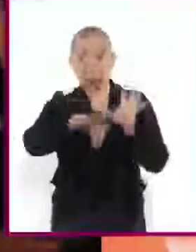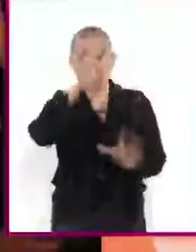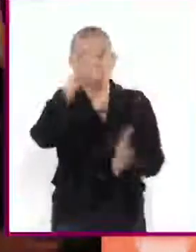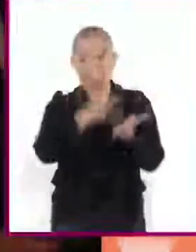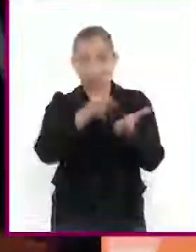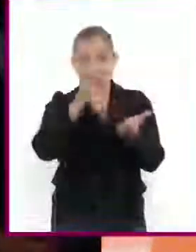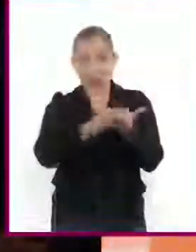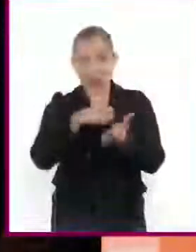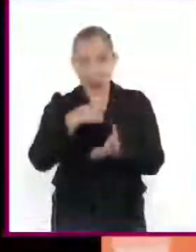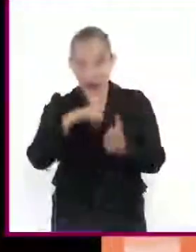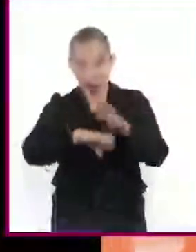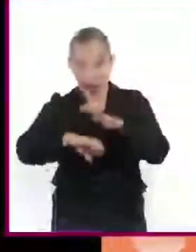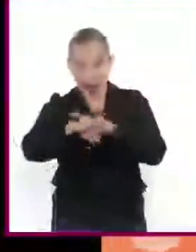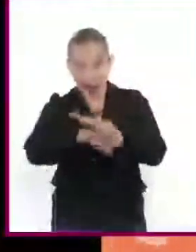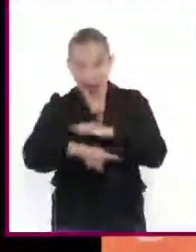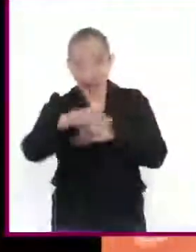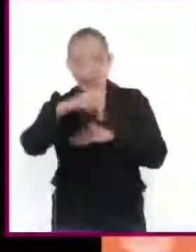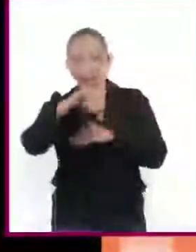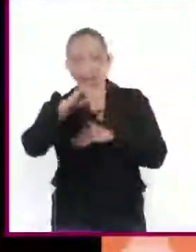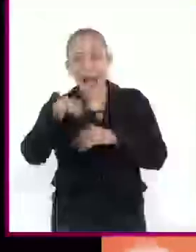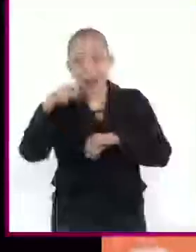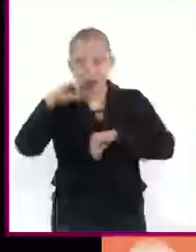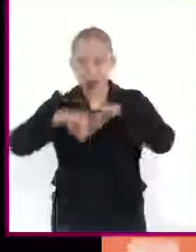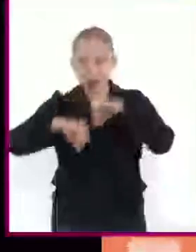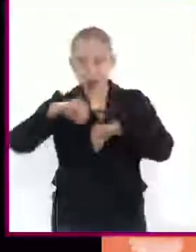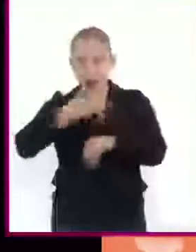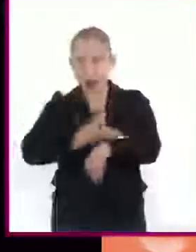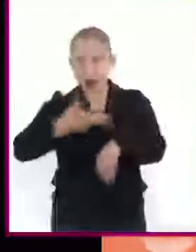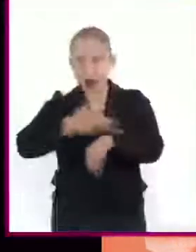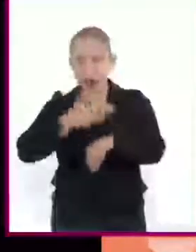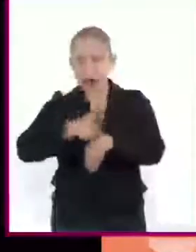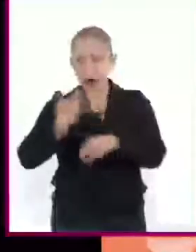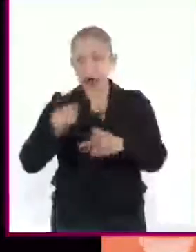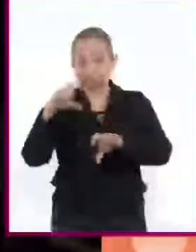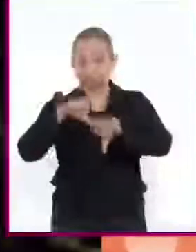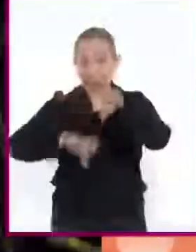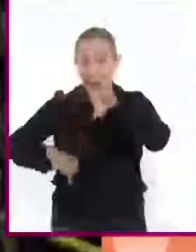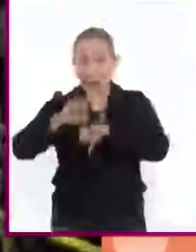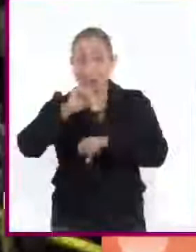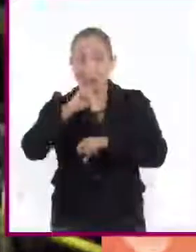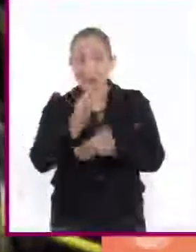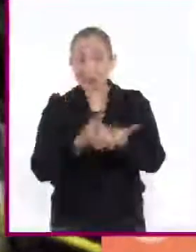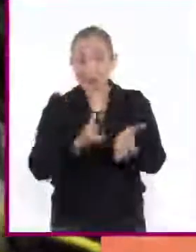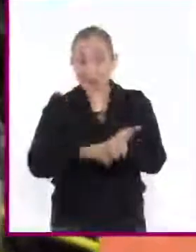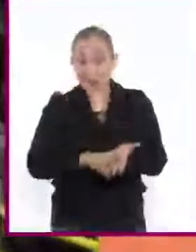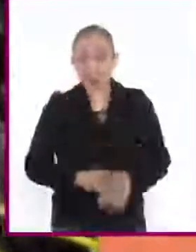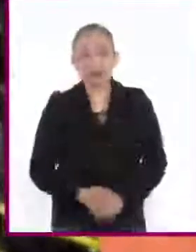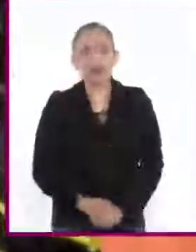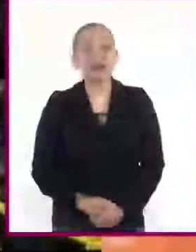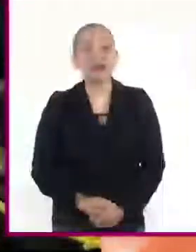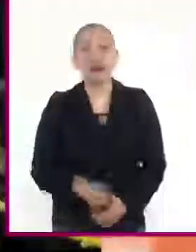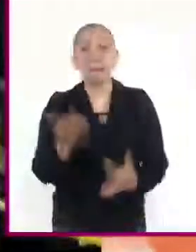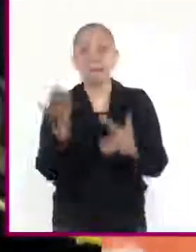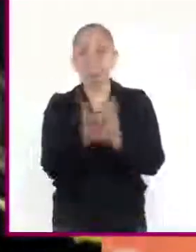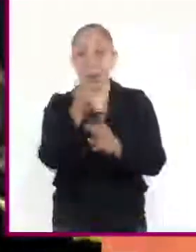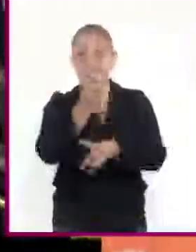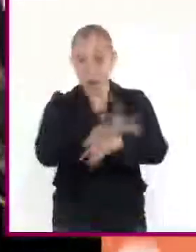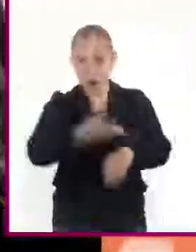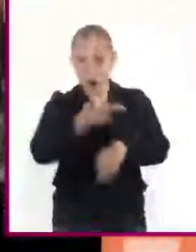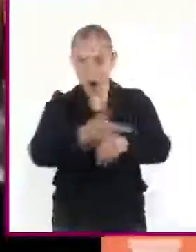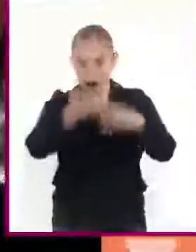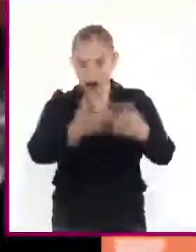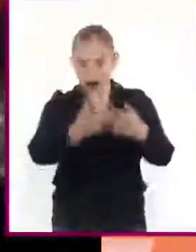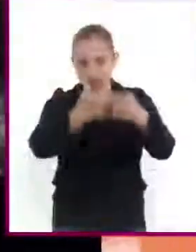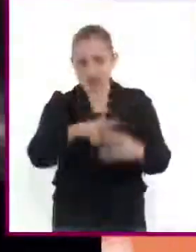en forma de elementos, los minerales se someten a diversos procesos físicos y químicos. Parte de dichos procesos